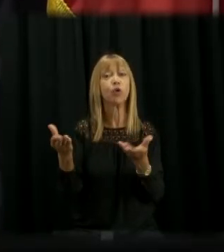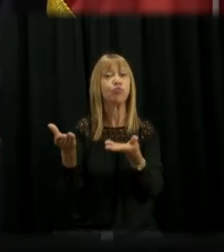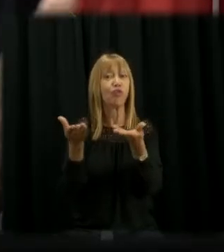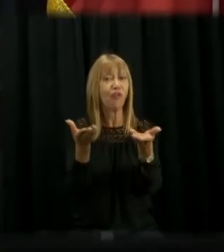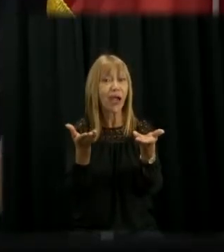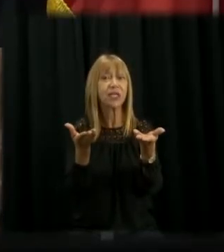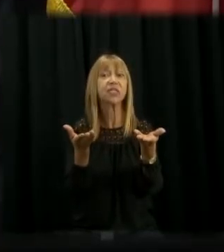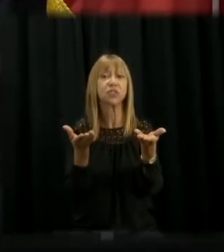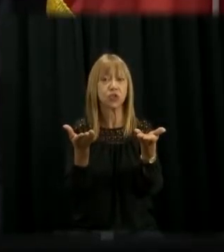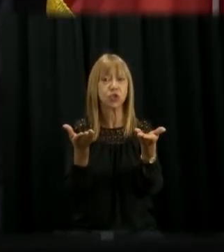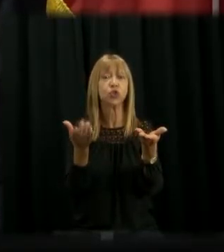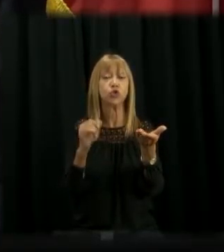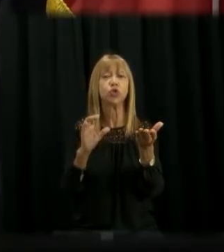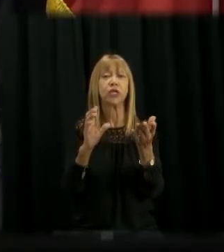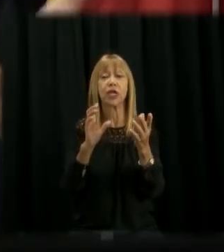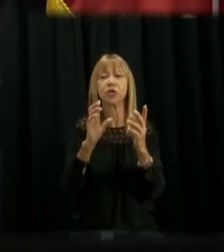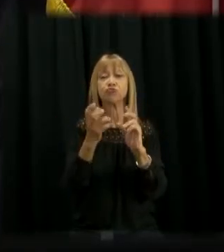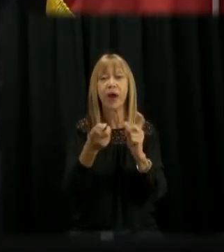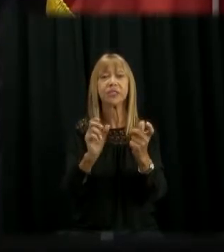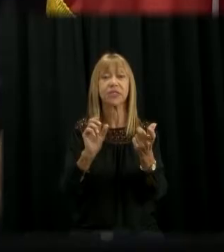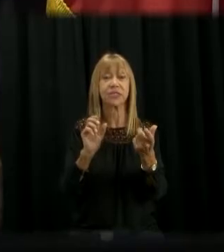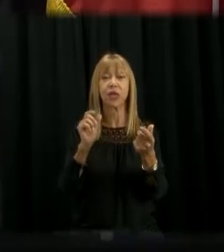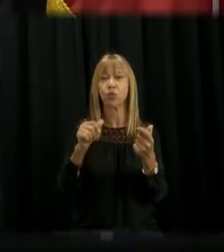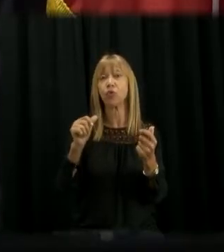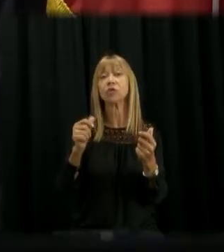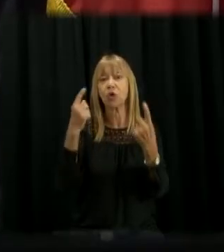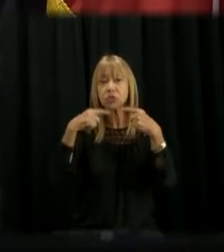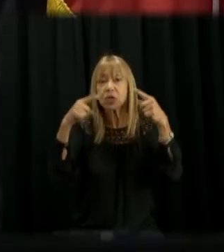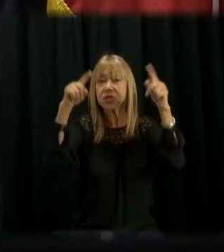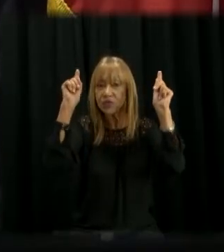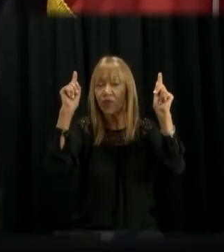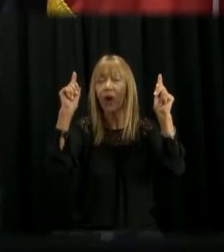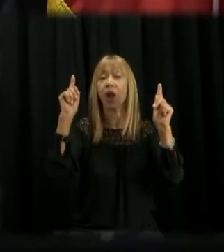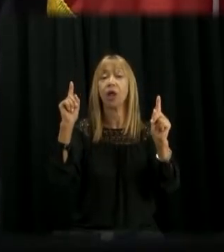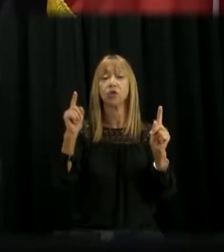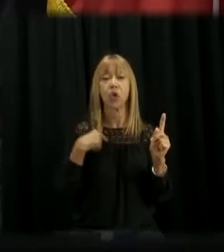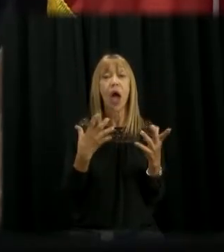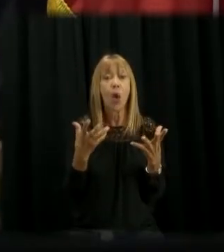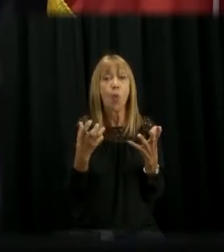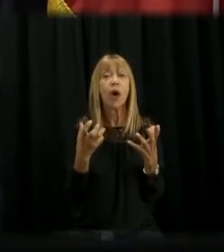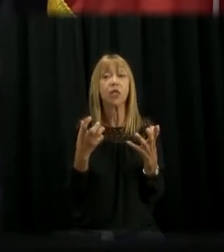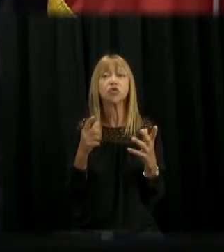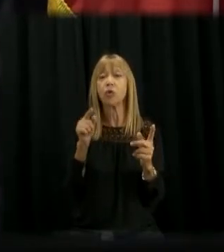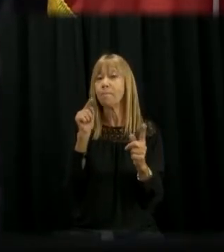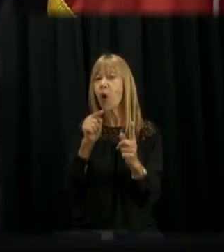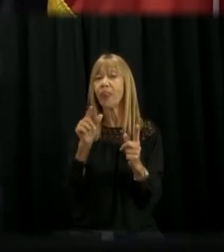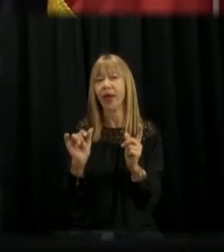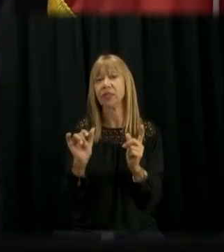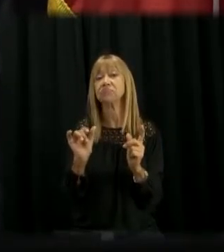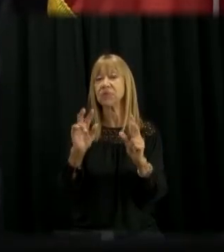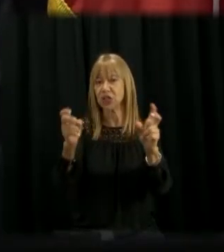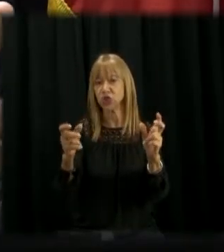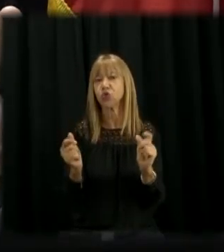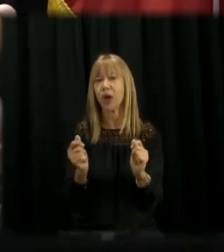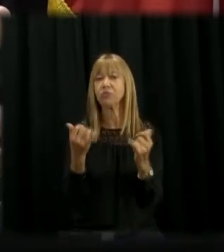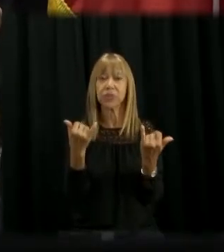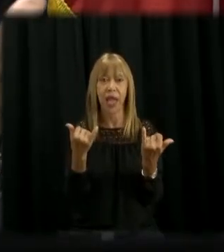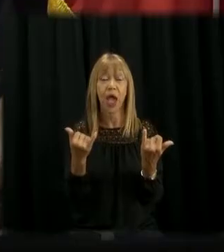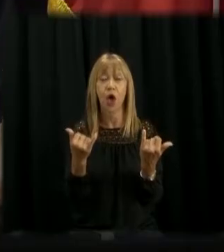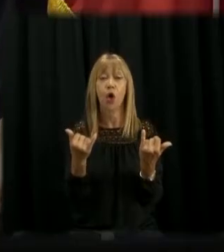como lo ha provisto con la crisis de antemano. Así que quisiera llevar